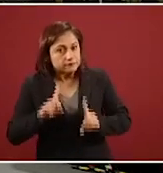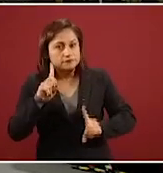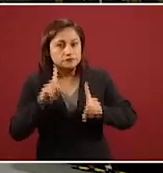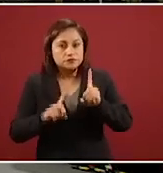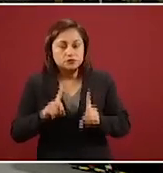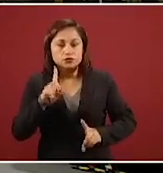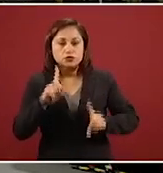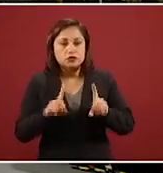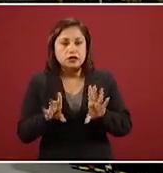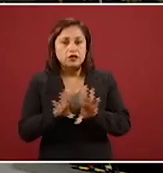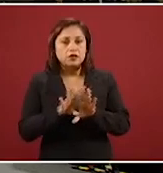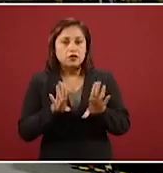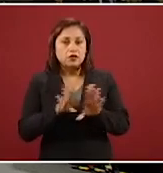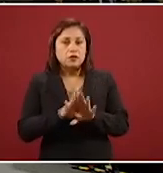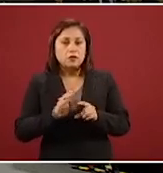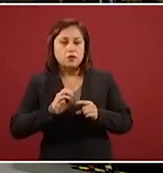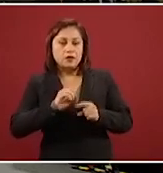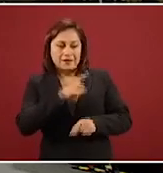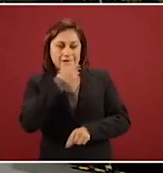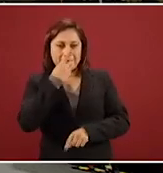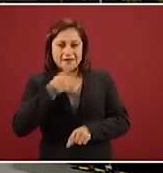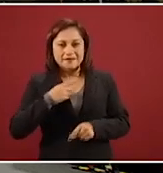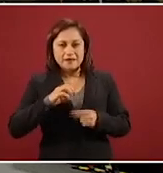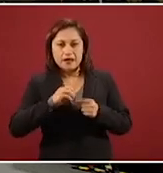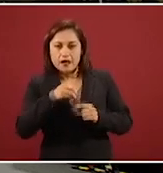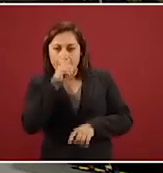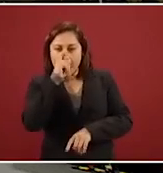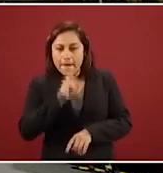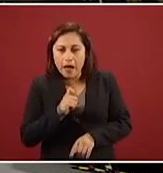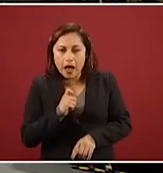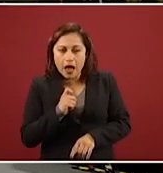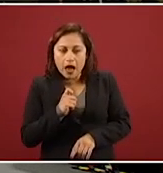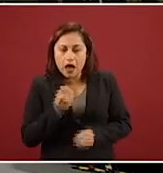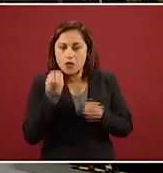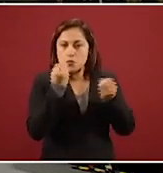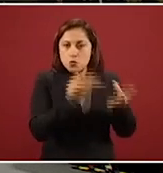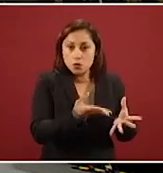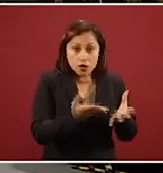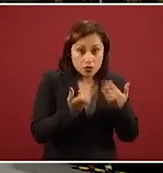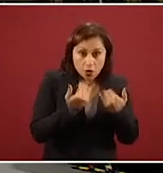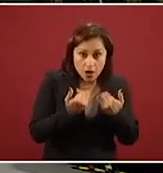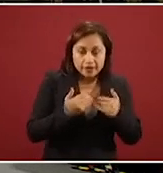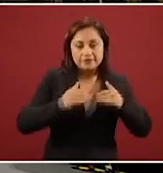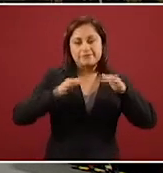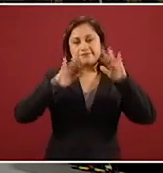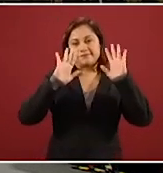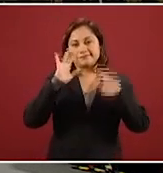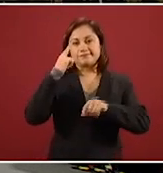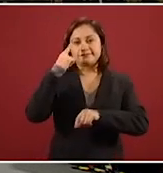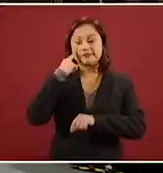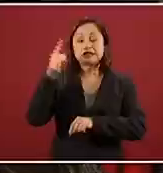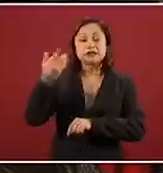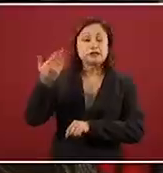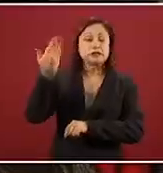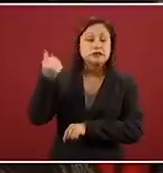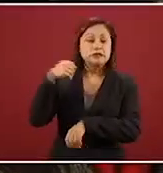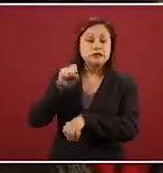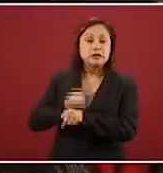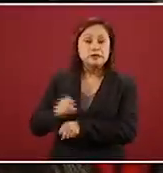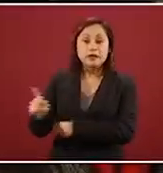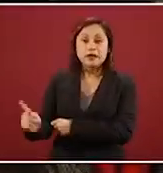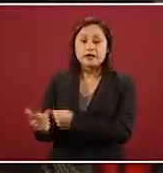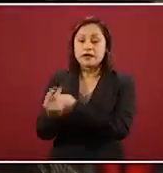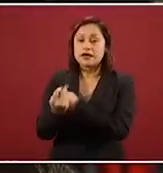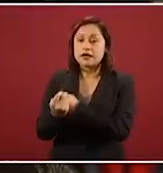de reparto de frijol con gorgojo. Hace unas semanas atrás Televisa publicó un reportaje de la compañera